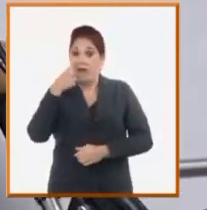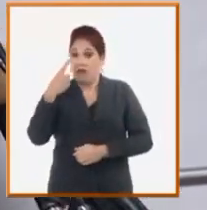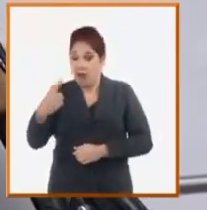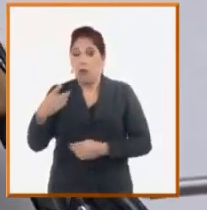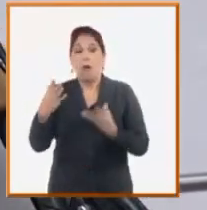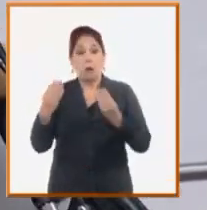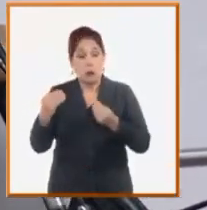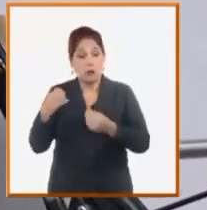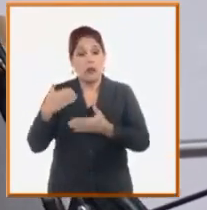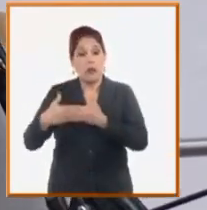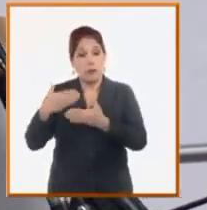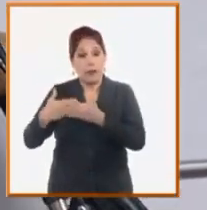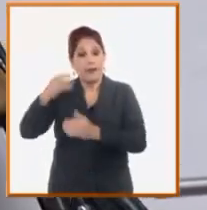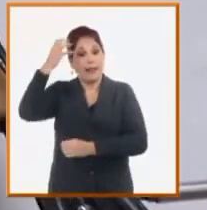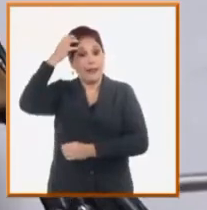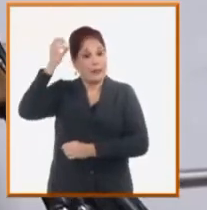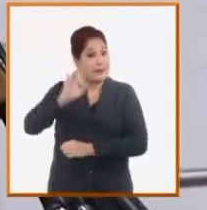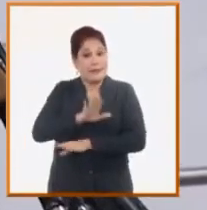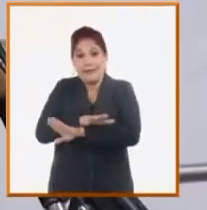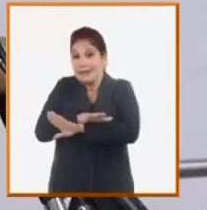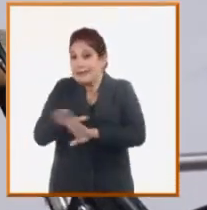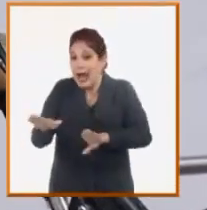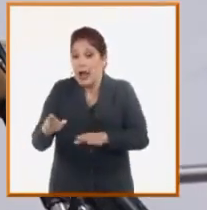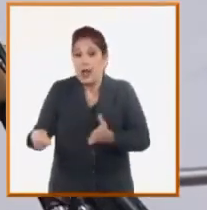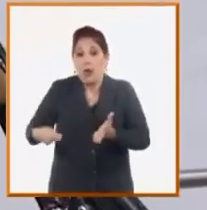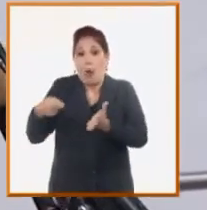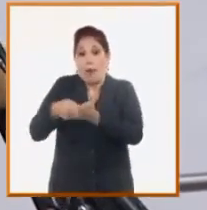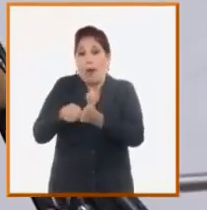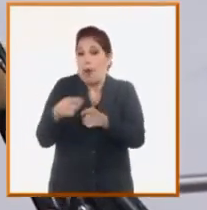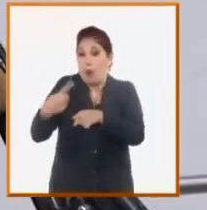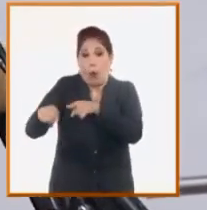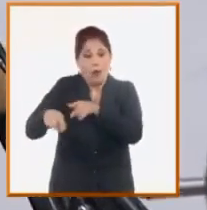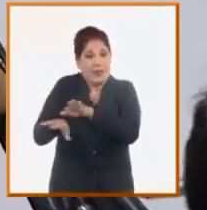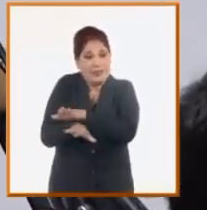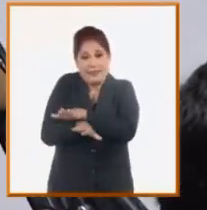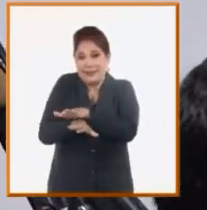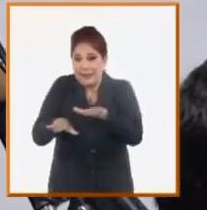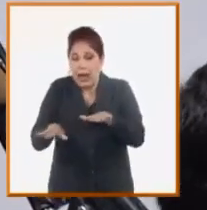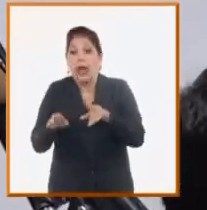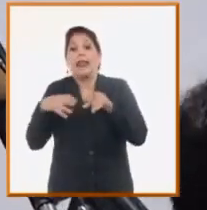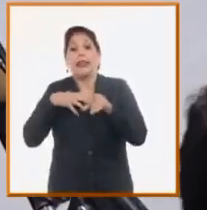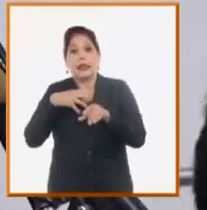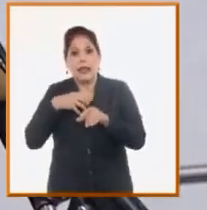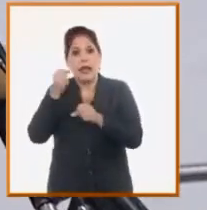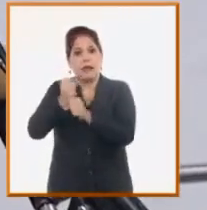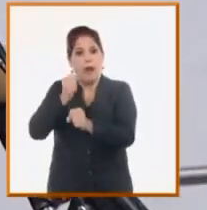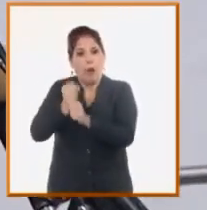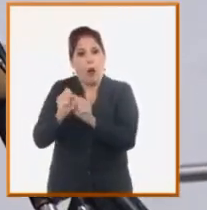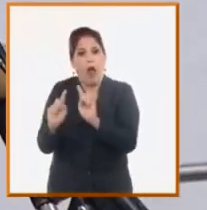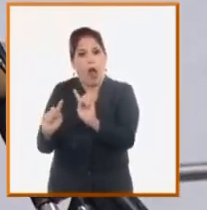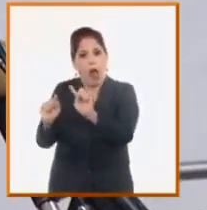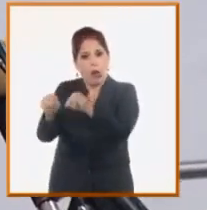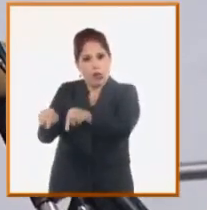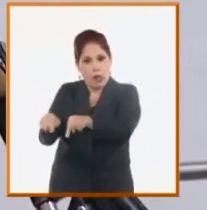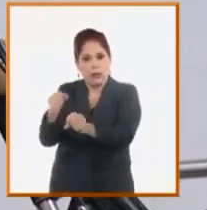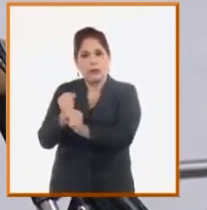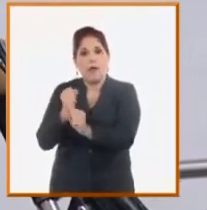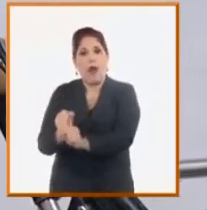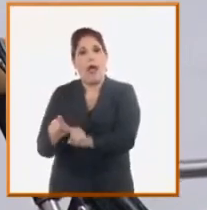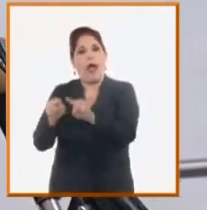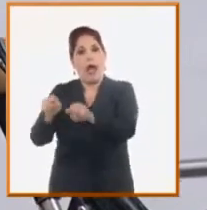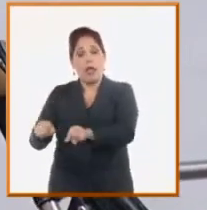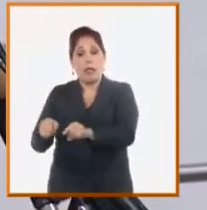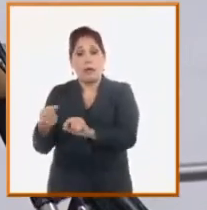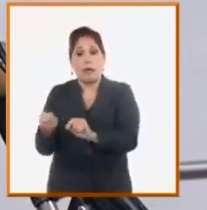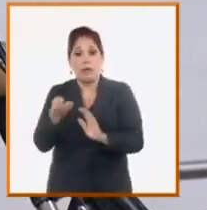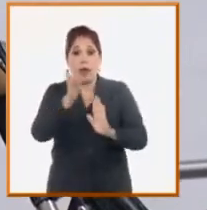muchas empresas estatales que ya tienen una inversión hecha, que tienen un personal que trabaja y que luego emigra